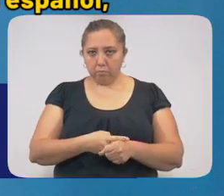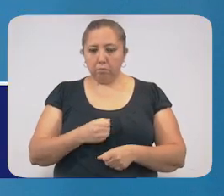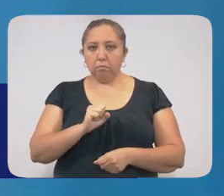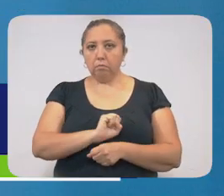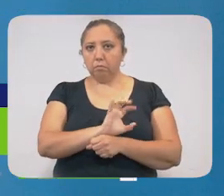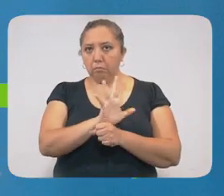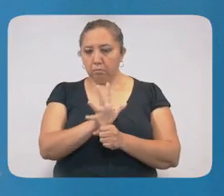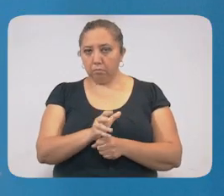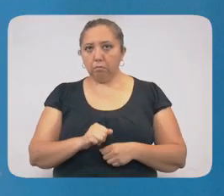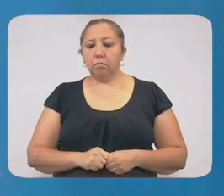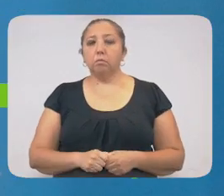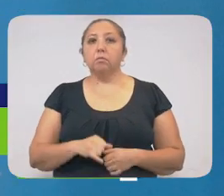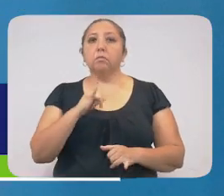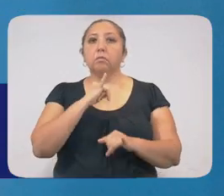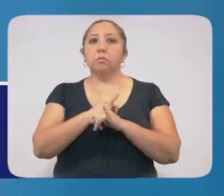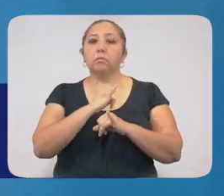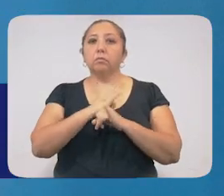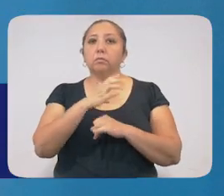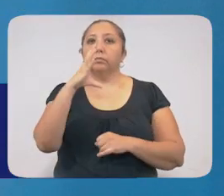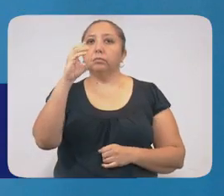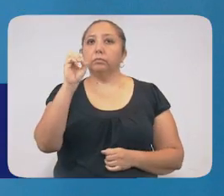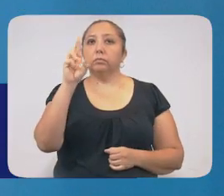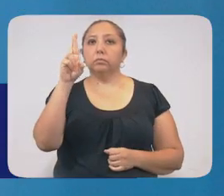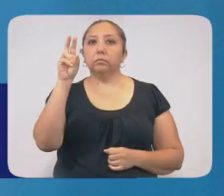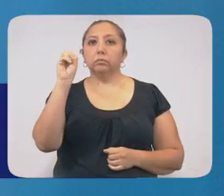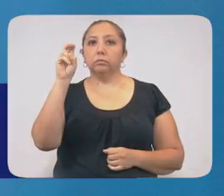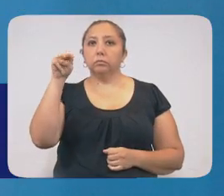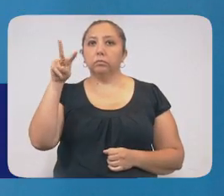COVID-19. En la página de internet